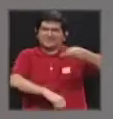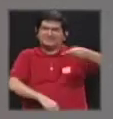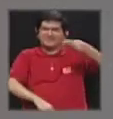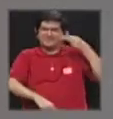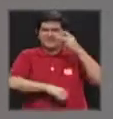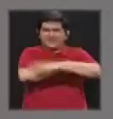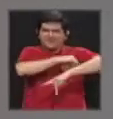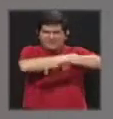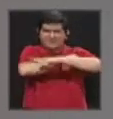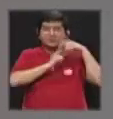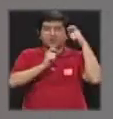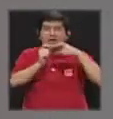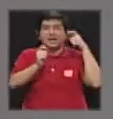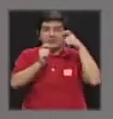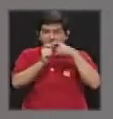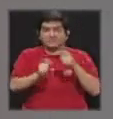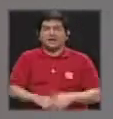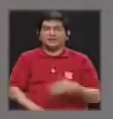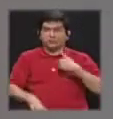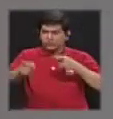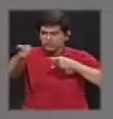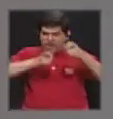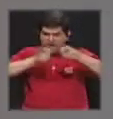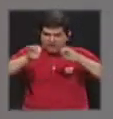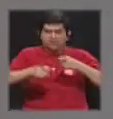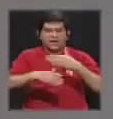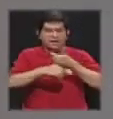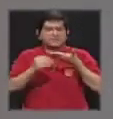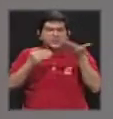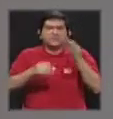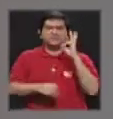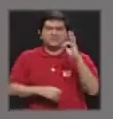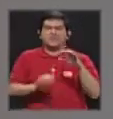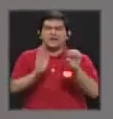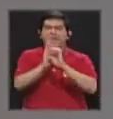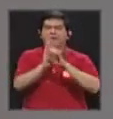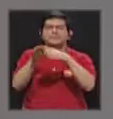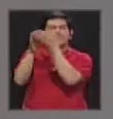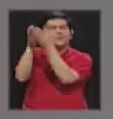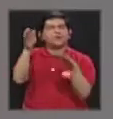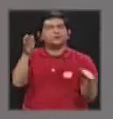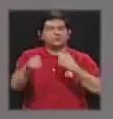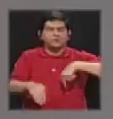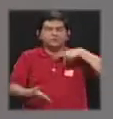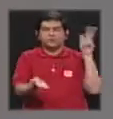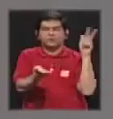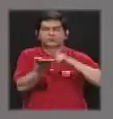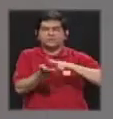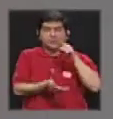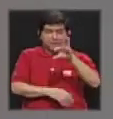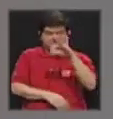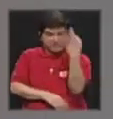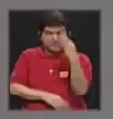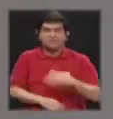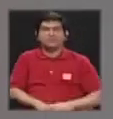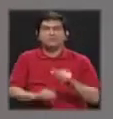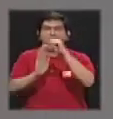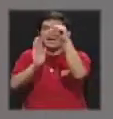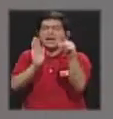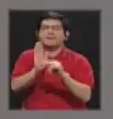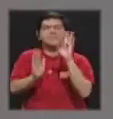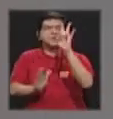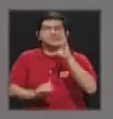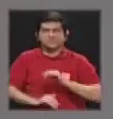de nuestro país, precisamente para tener controles y hacer bien las cosas, como la Contraloría. Si nosotros aprobamos esto tal como está, de acuerdo al artículo